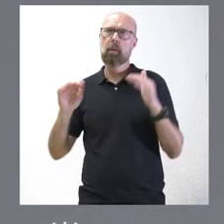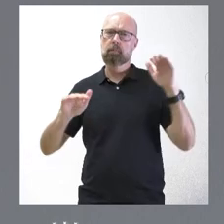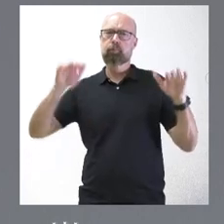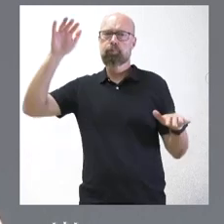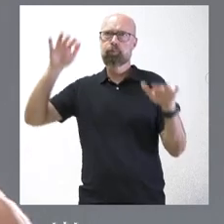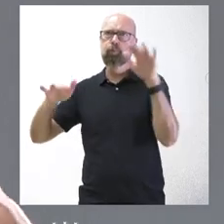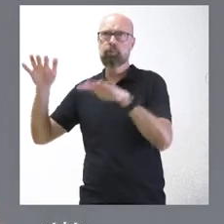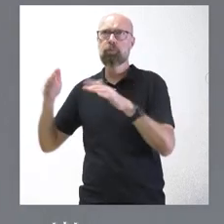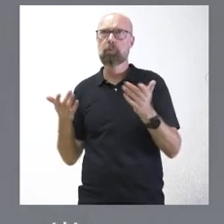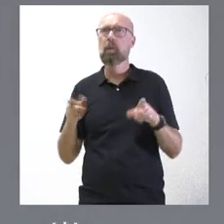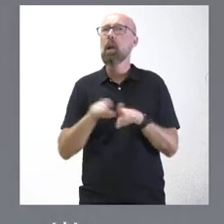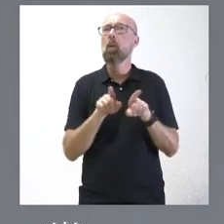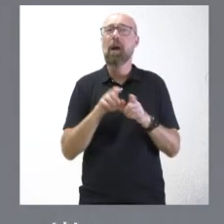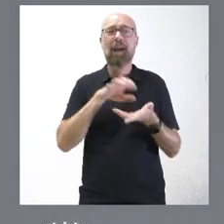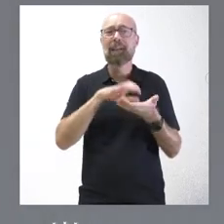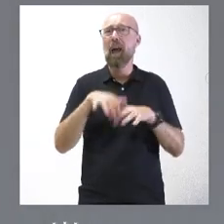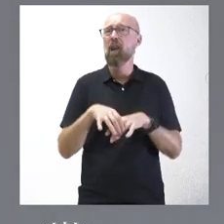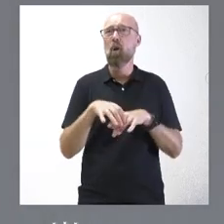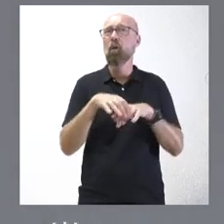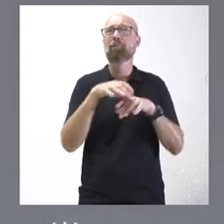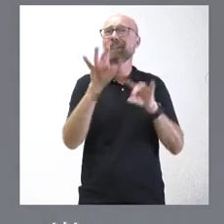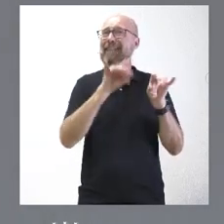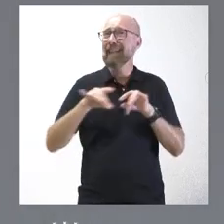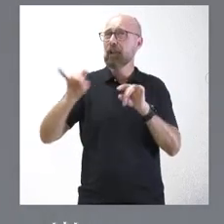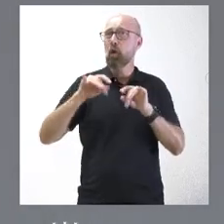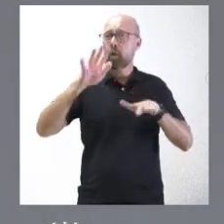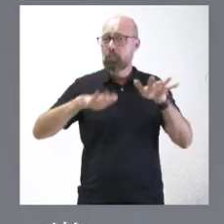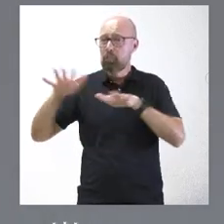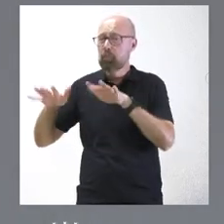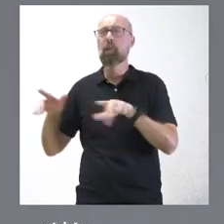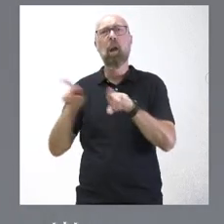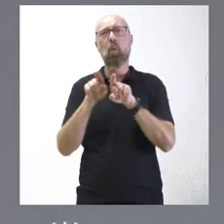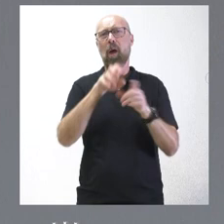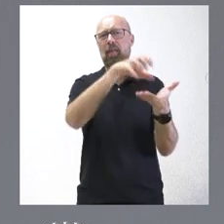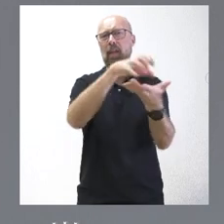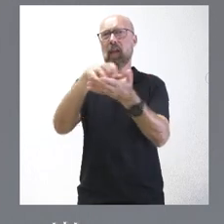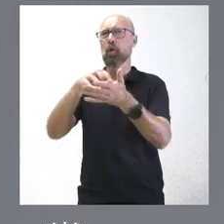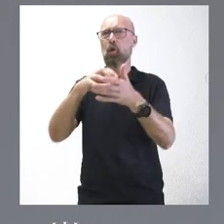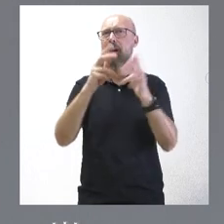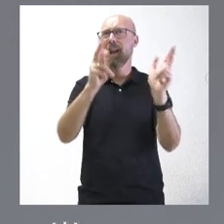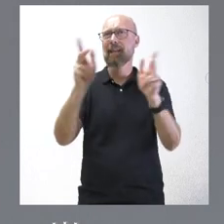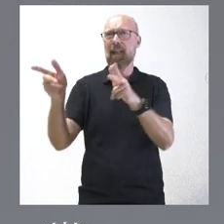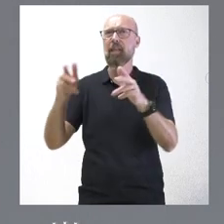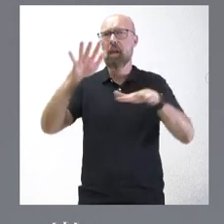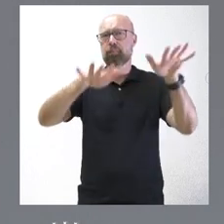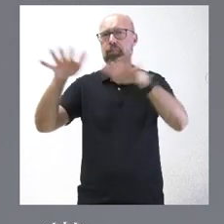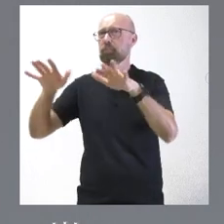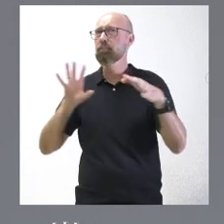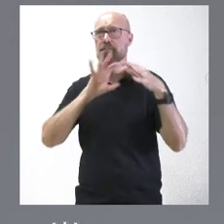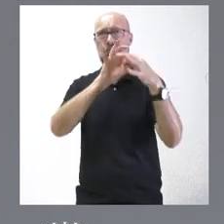la diversidad lo mismo que Castilla y león decimos siempre que es diversa ocurre lo mismo con el modelo de atención